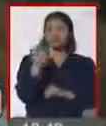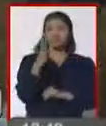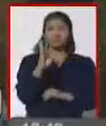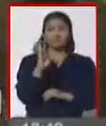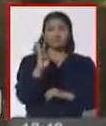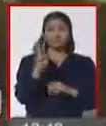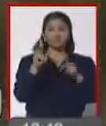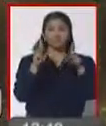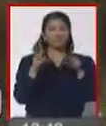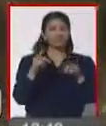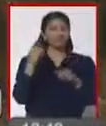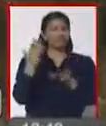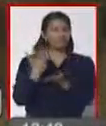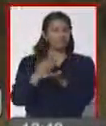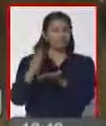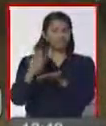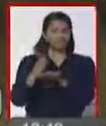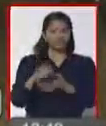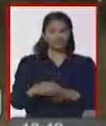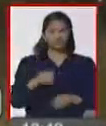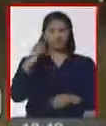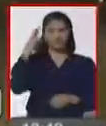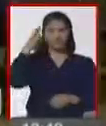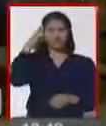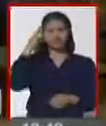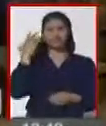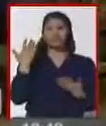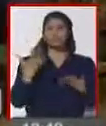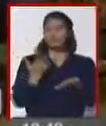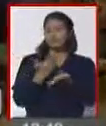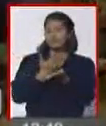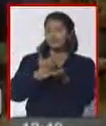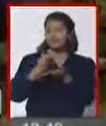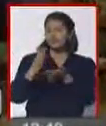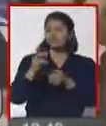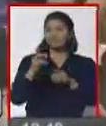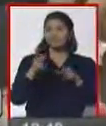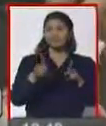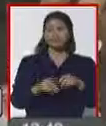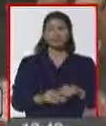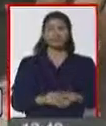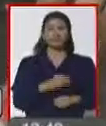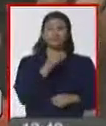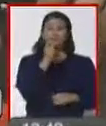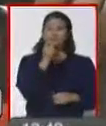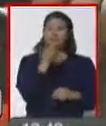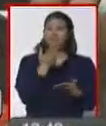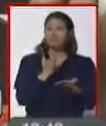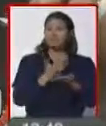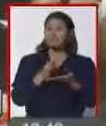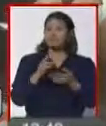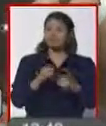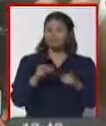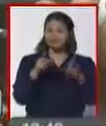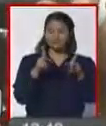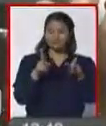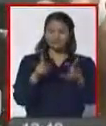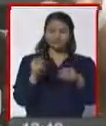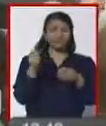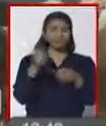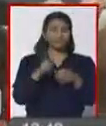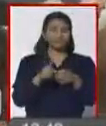personas fueron deshabilitadas por el siguiente motivo se ha deshabilitado aquellos candidatos